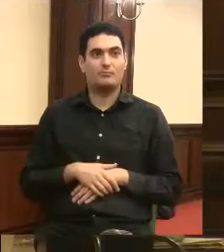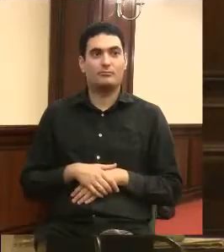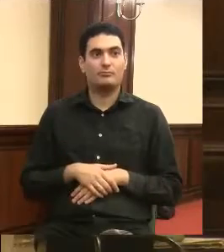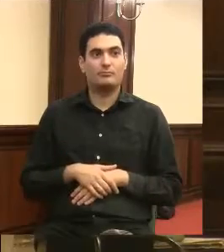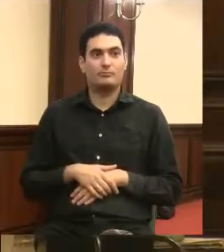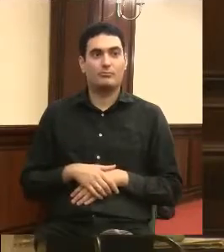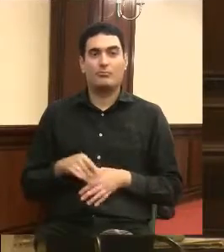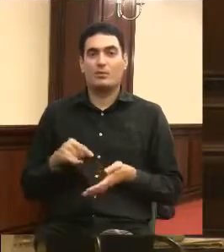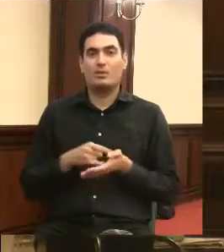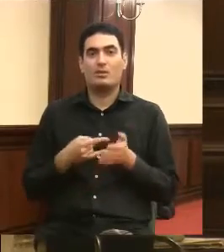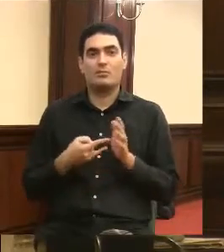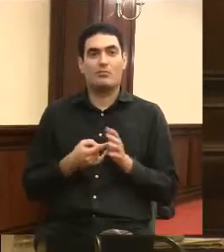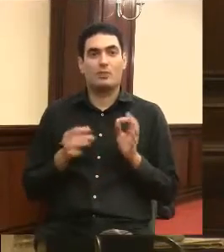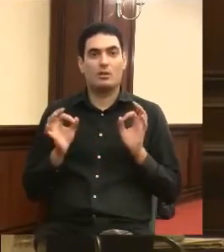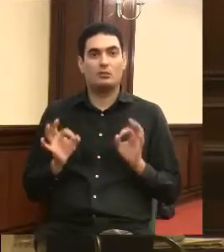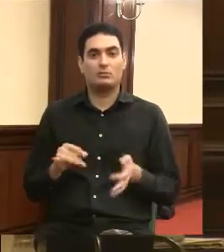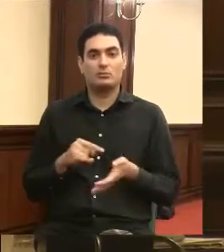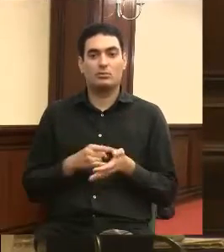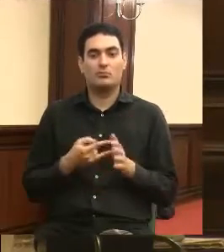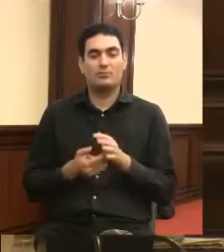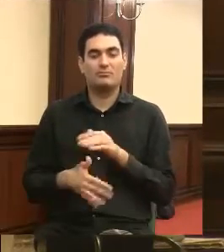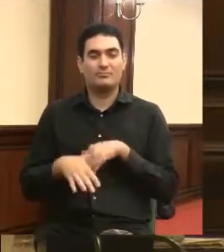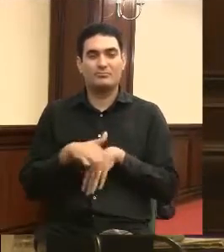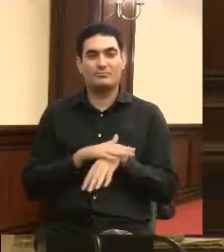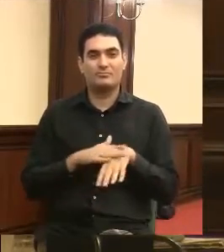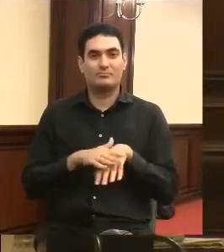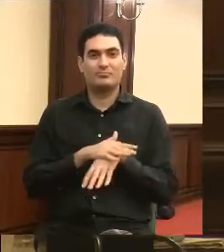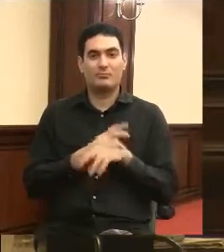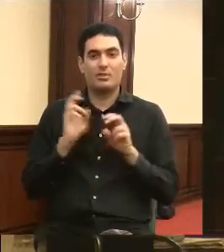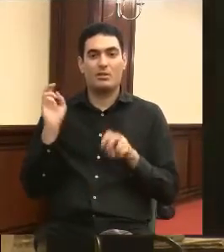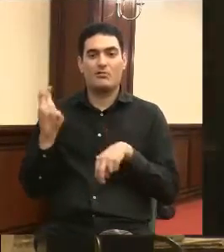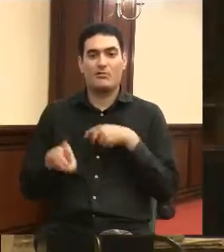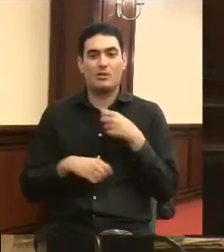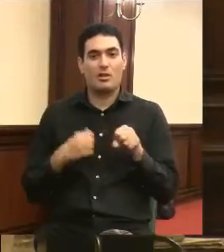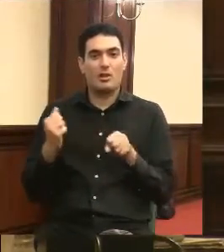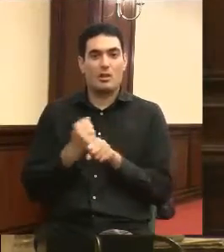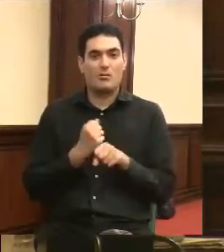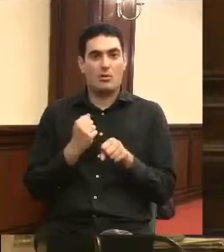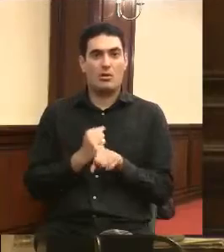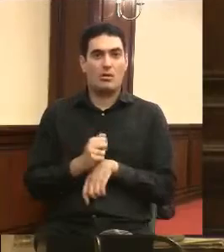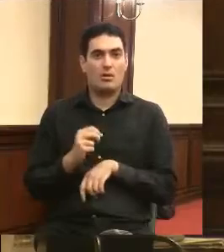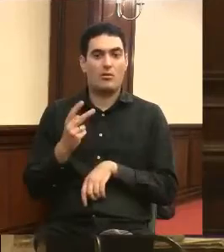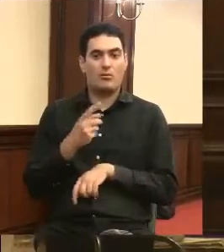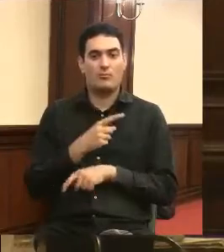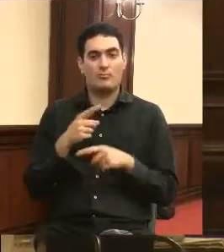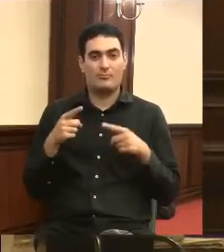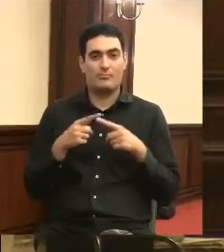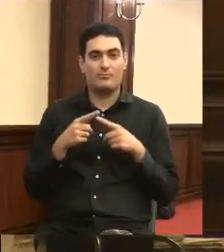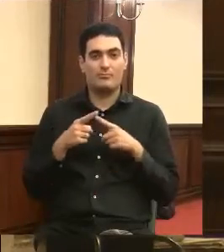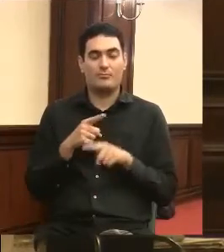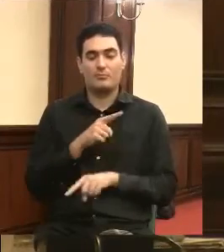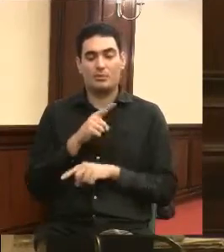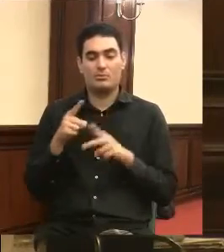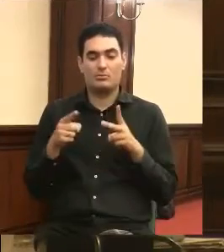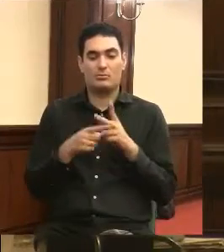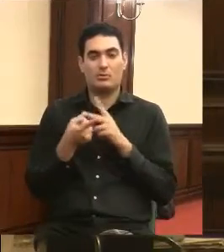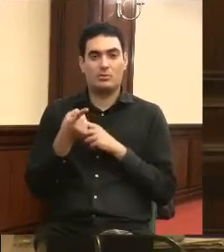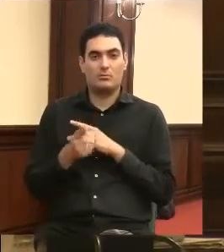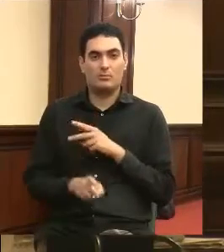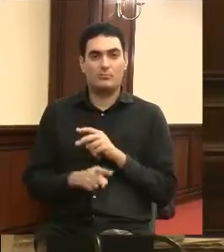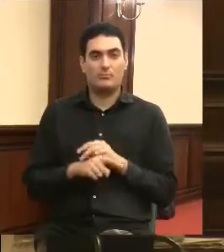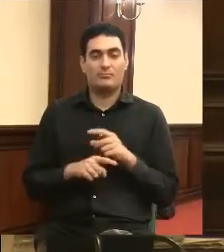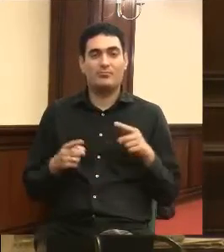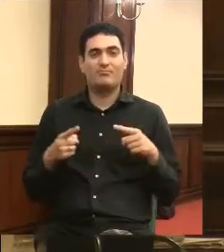sistema que es el que es un sistema basado en dos reformas laborales, una primera y una